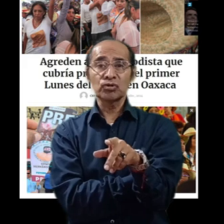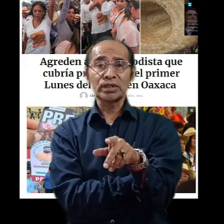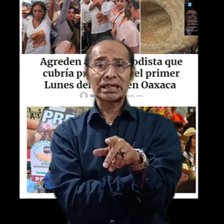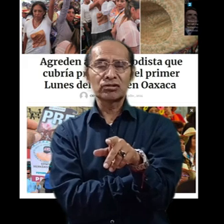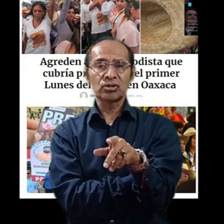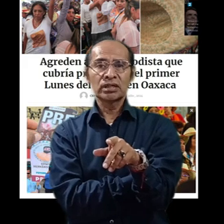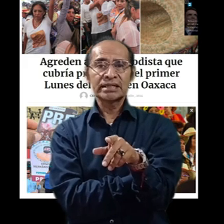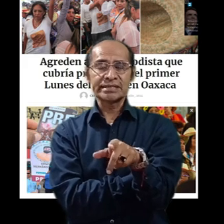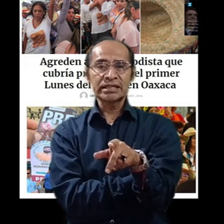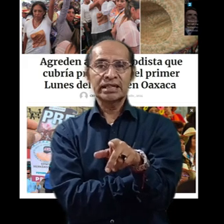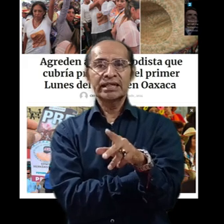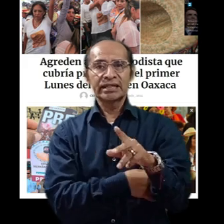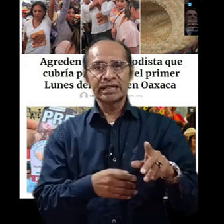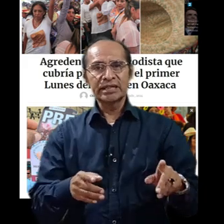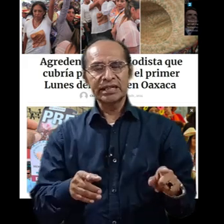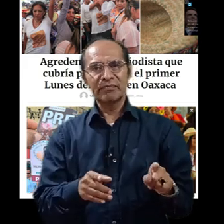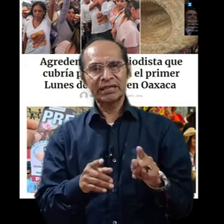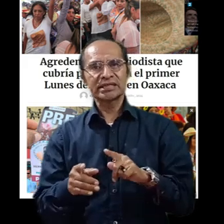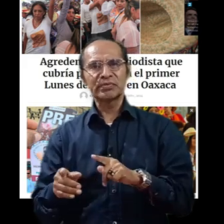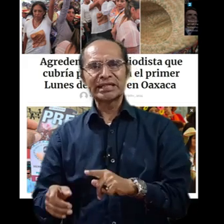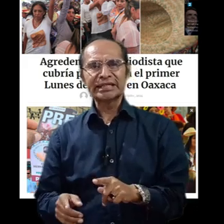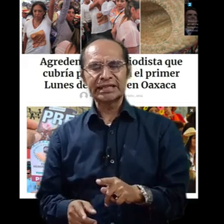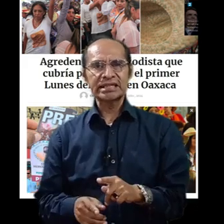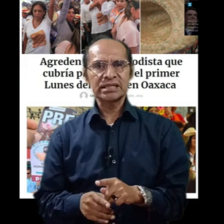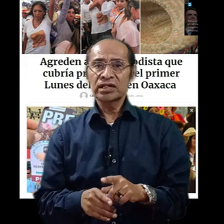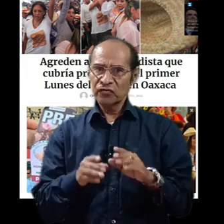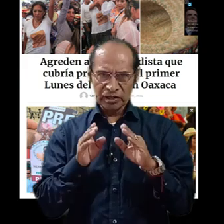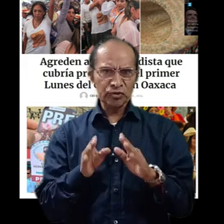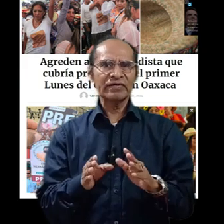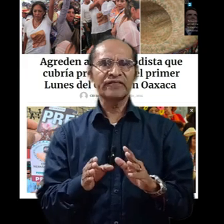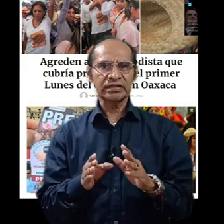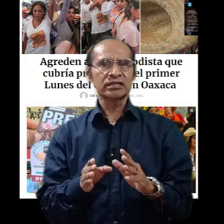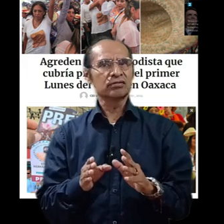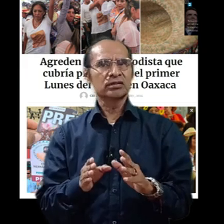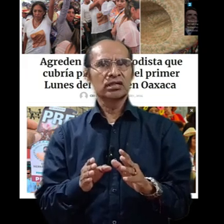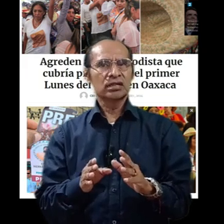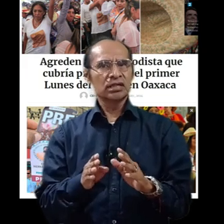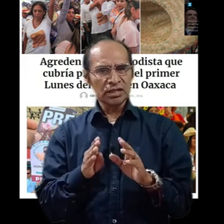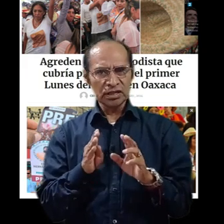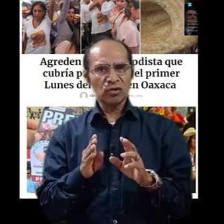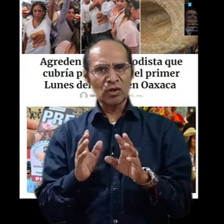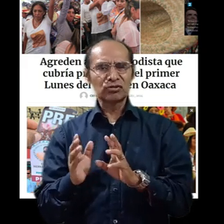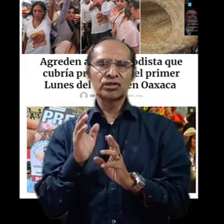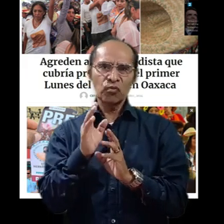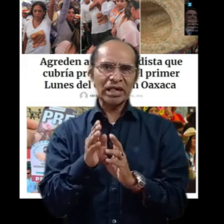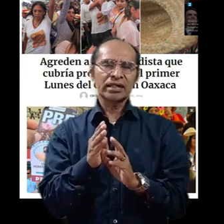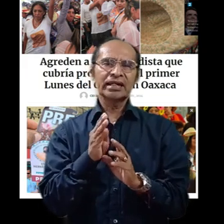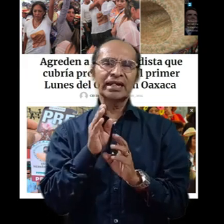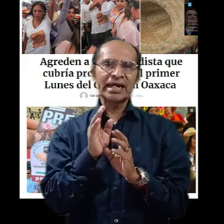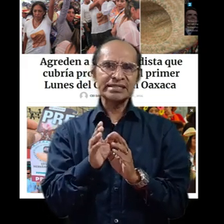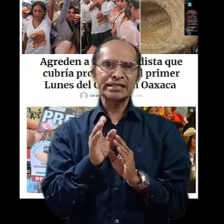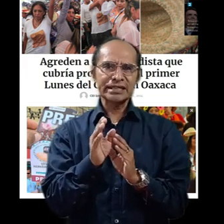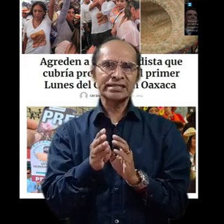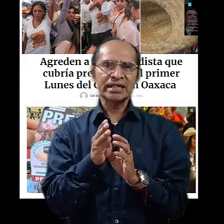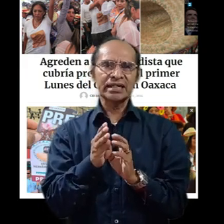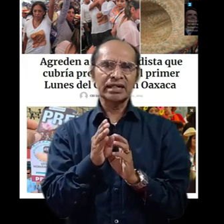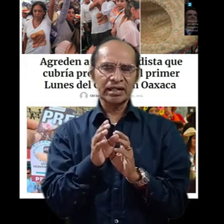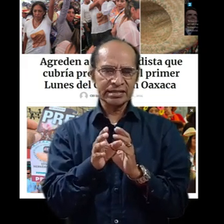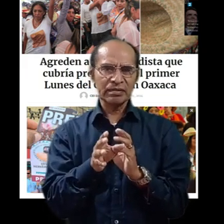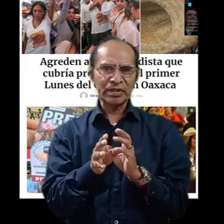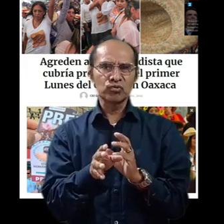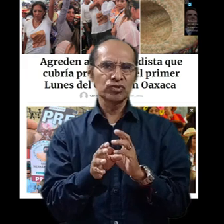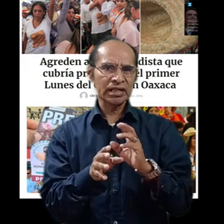prensa El señor gobernador sí del día martes 23 fue muy enfático y cuando igual le hacen